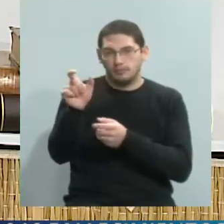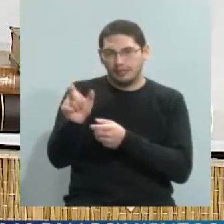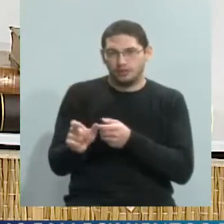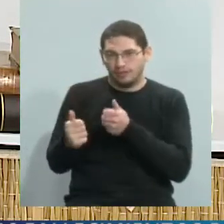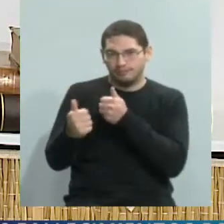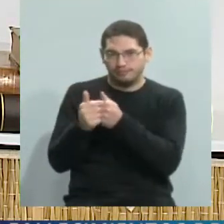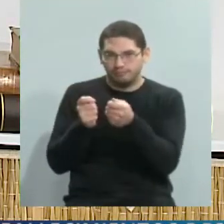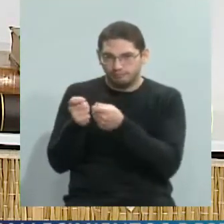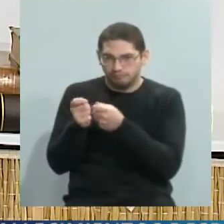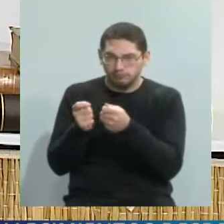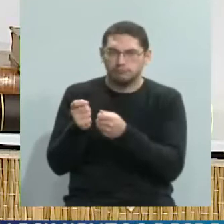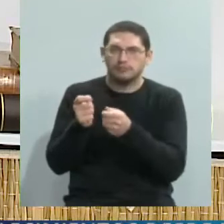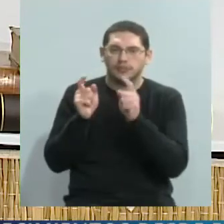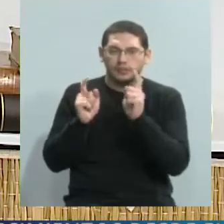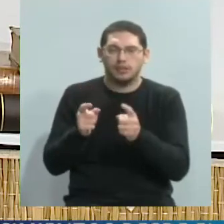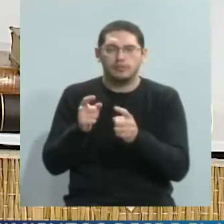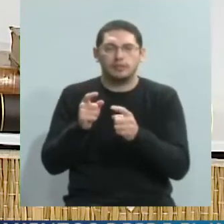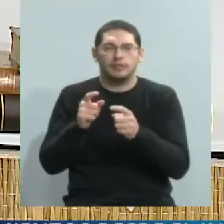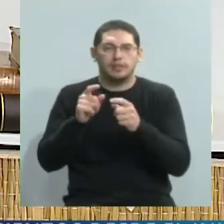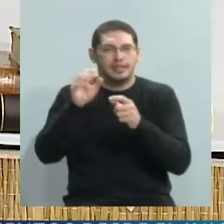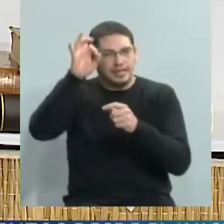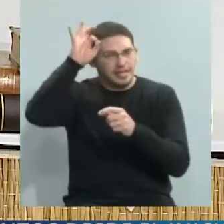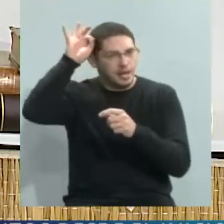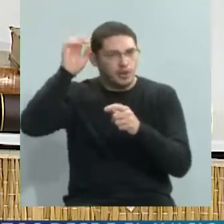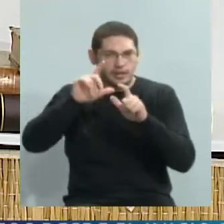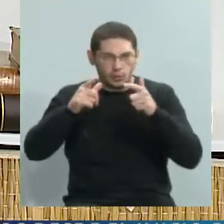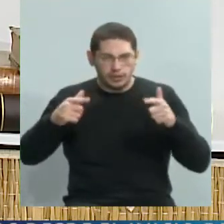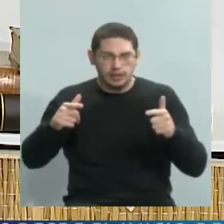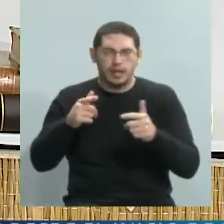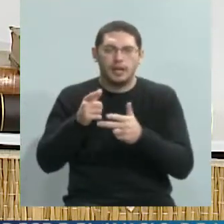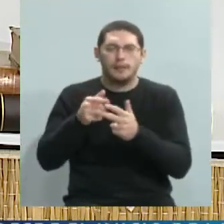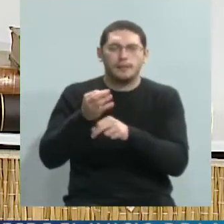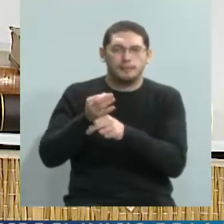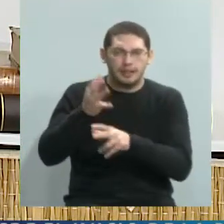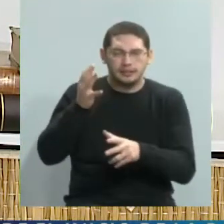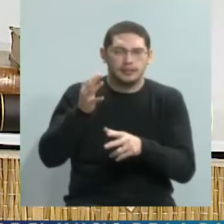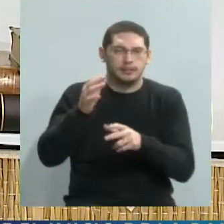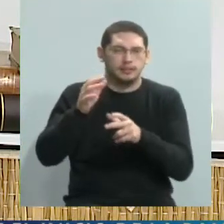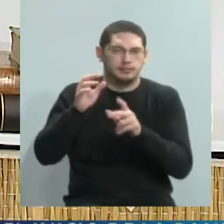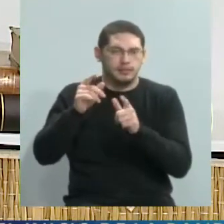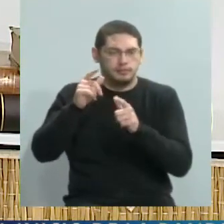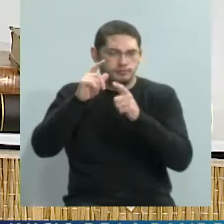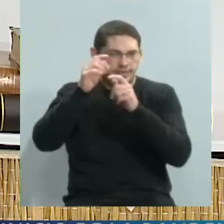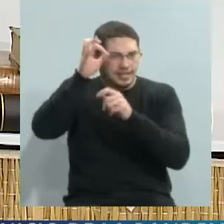profesional, trading en programación neurolingüística, máster en coach trading en programación neurolingüística,